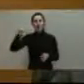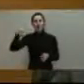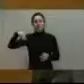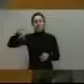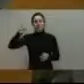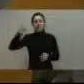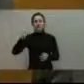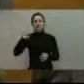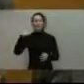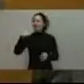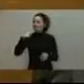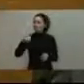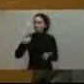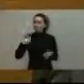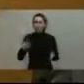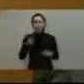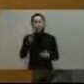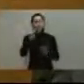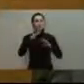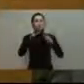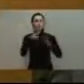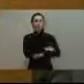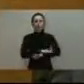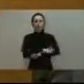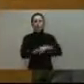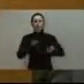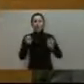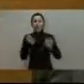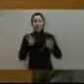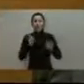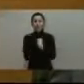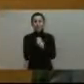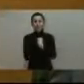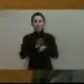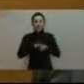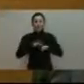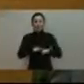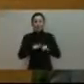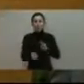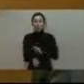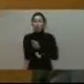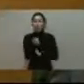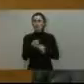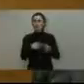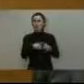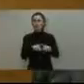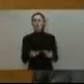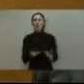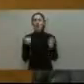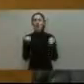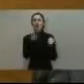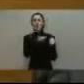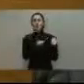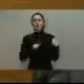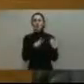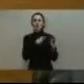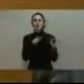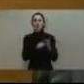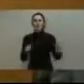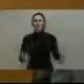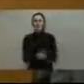Sí, presidente. Al Consejo de Gobierno sobre qué actuaciones va a impulsar en materia de puertos de competencia autonómica durante